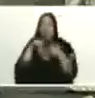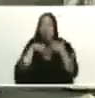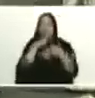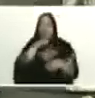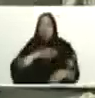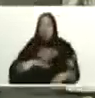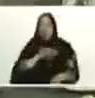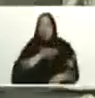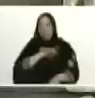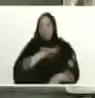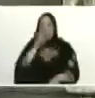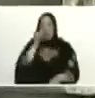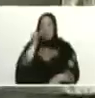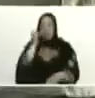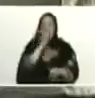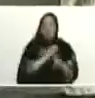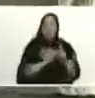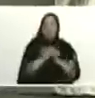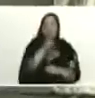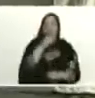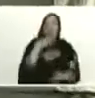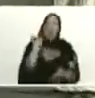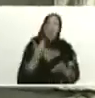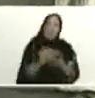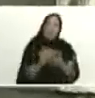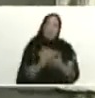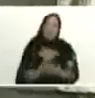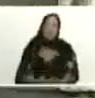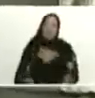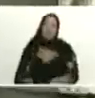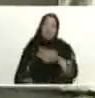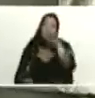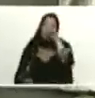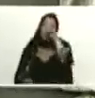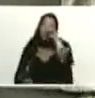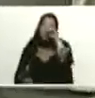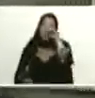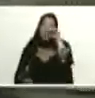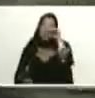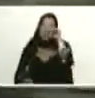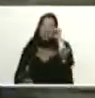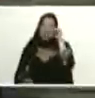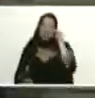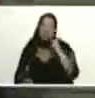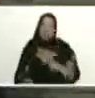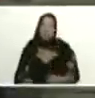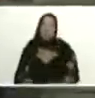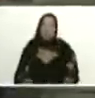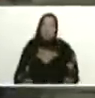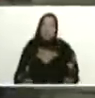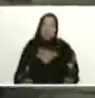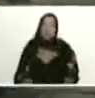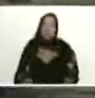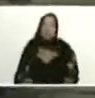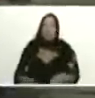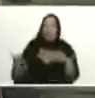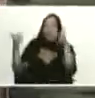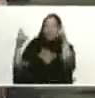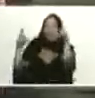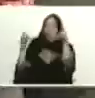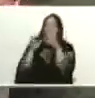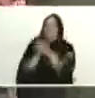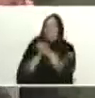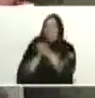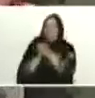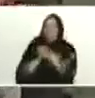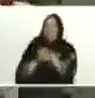históricas. Le doy las gracias a la Milicia Nacional Bolivariana. Un momentico, que ya este quiere tomar una foto, dale. Vamos